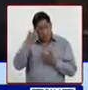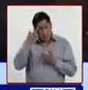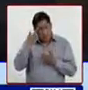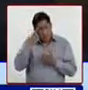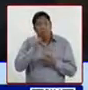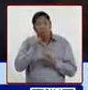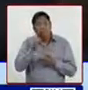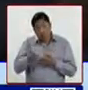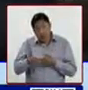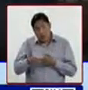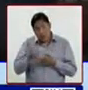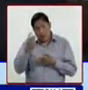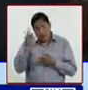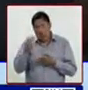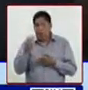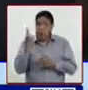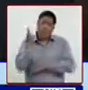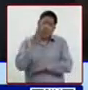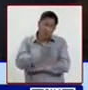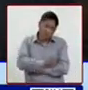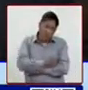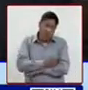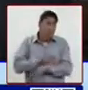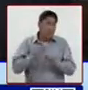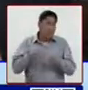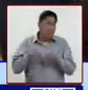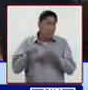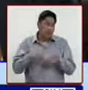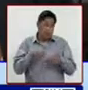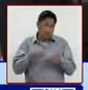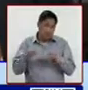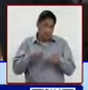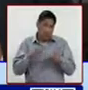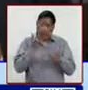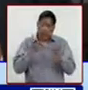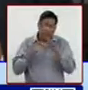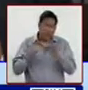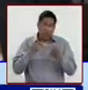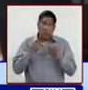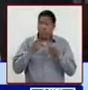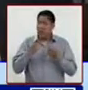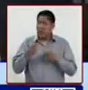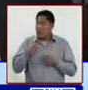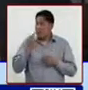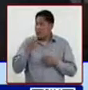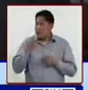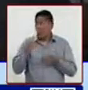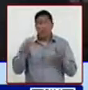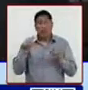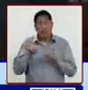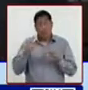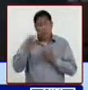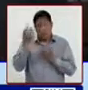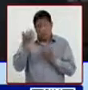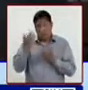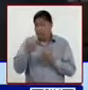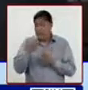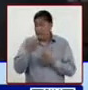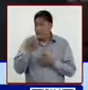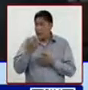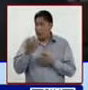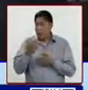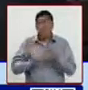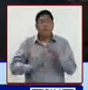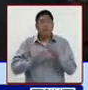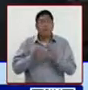sea mañana, en menos de 24 horas que se pueda realizar la audiencia de medidas cautelares, según también lo espera, se nos dijeron,